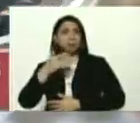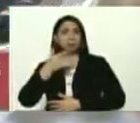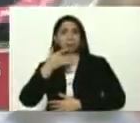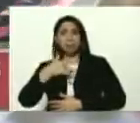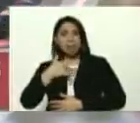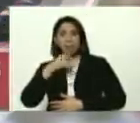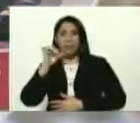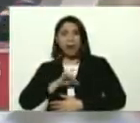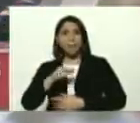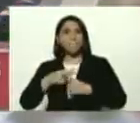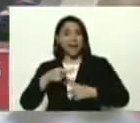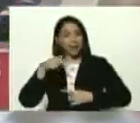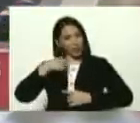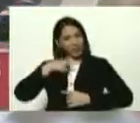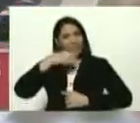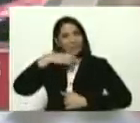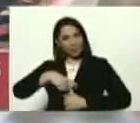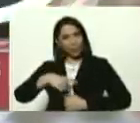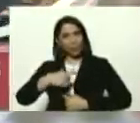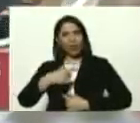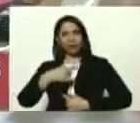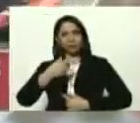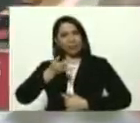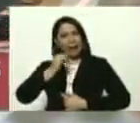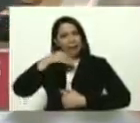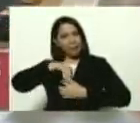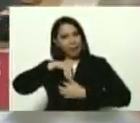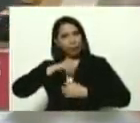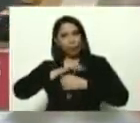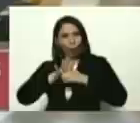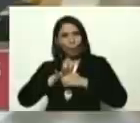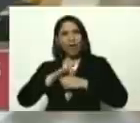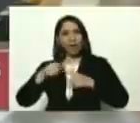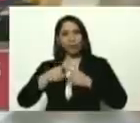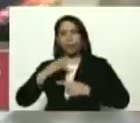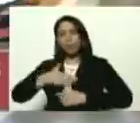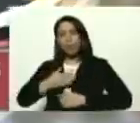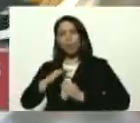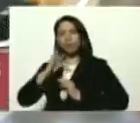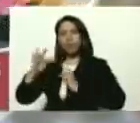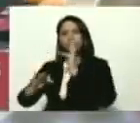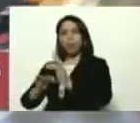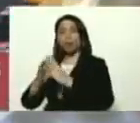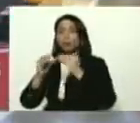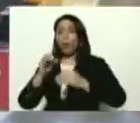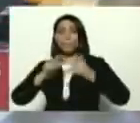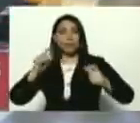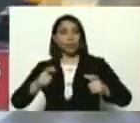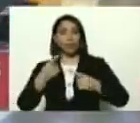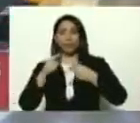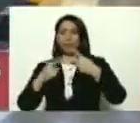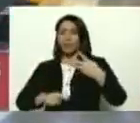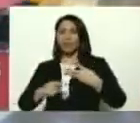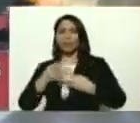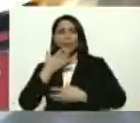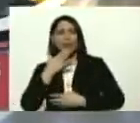a 1.853 personas. Todas estas personas en sus distintas